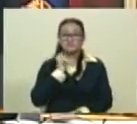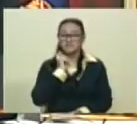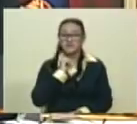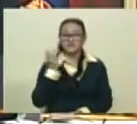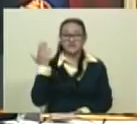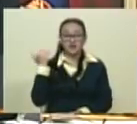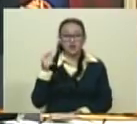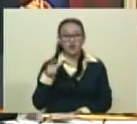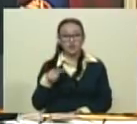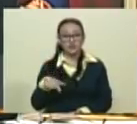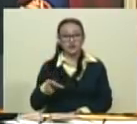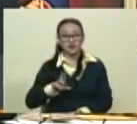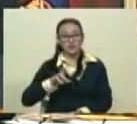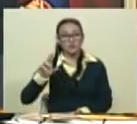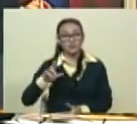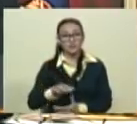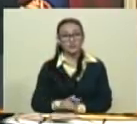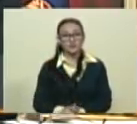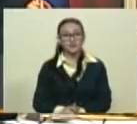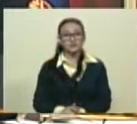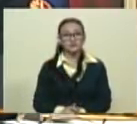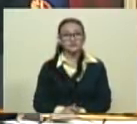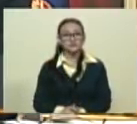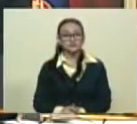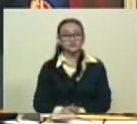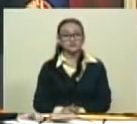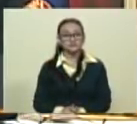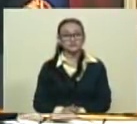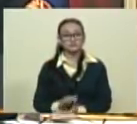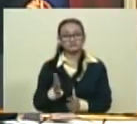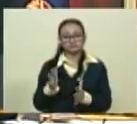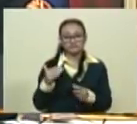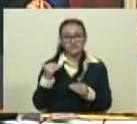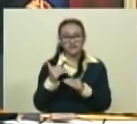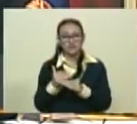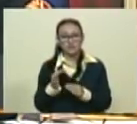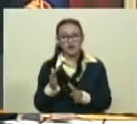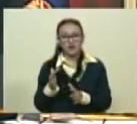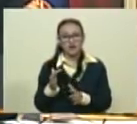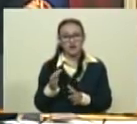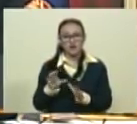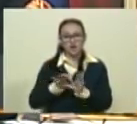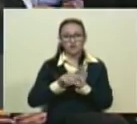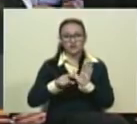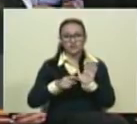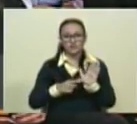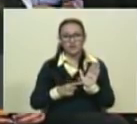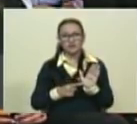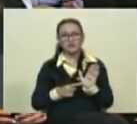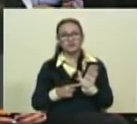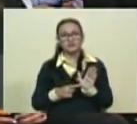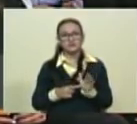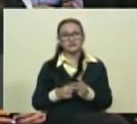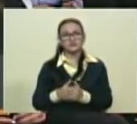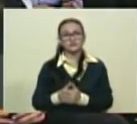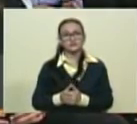República. Se dio algo parecido a lo que se está dando ahora, compañeros constituyentes presentes.